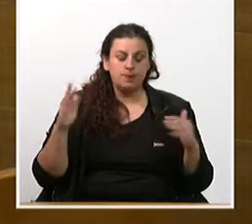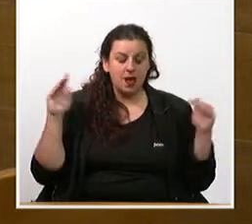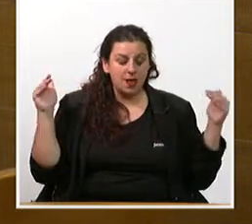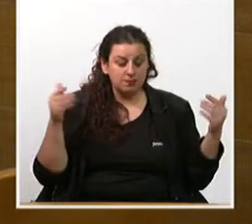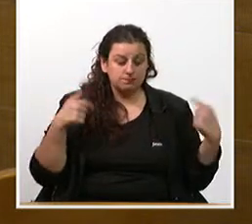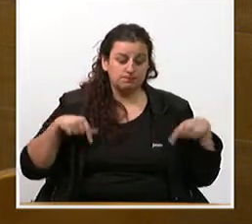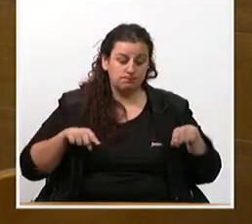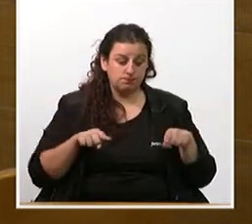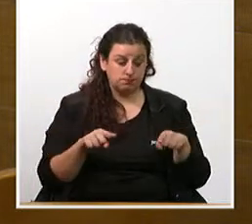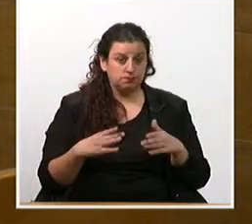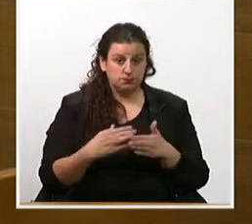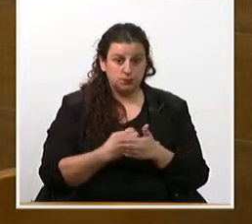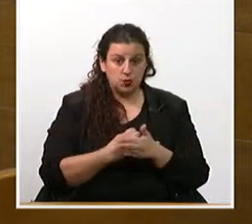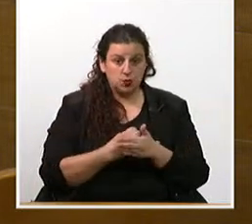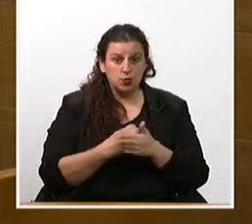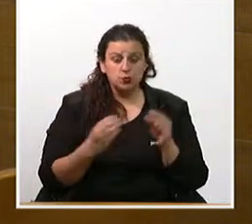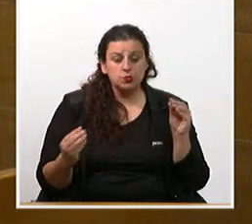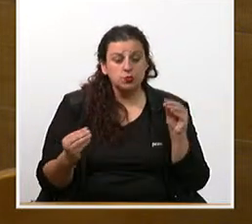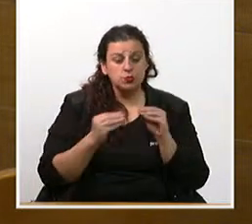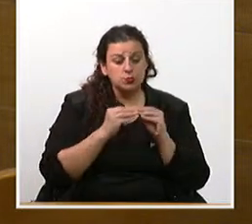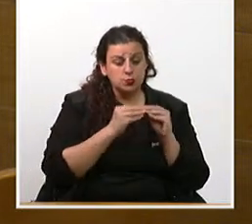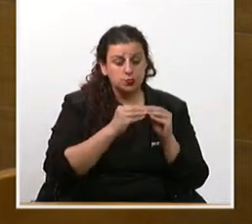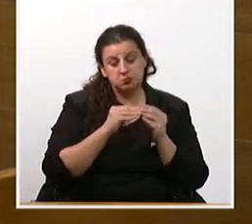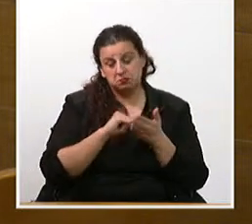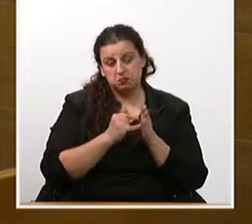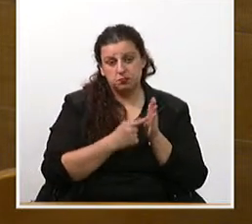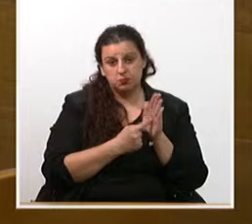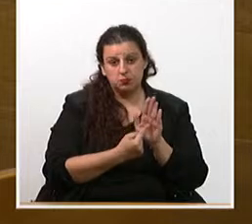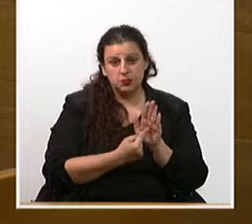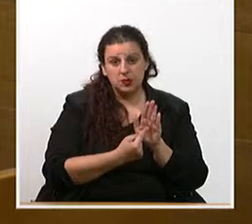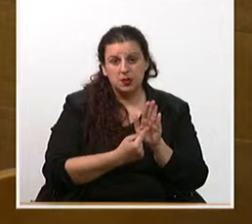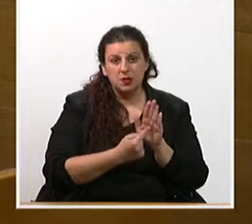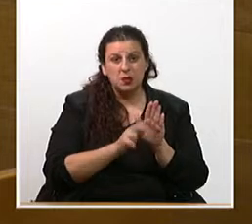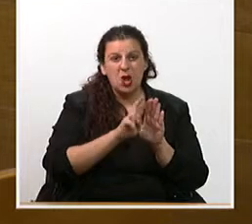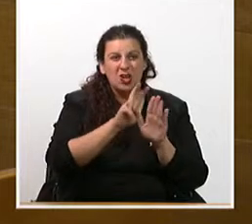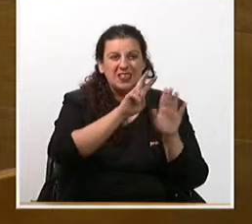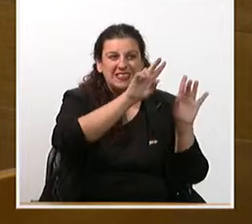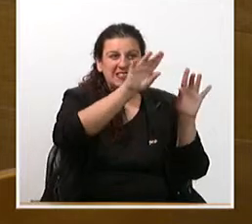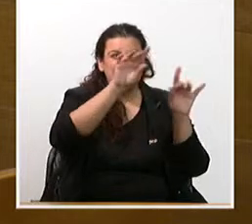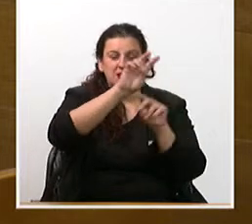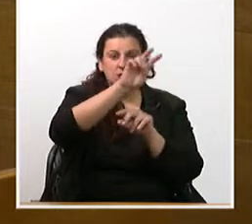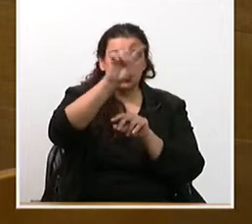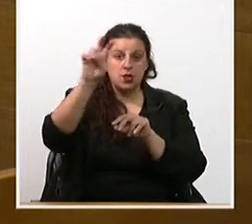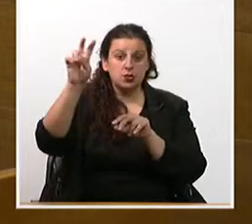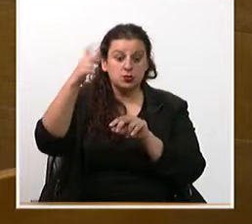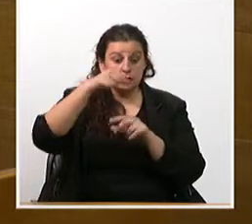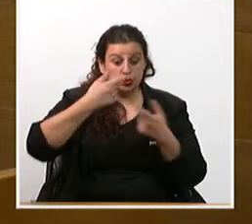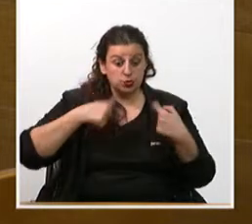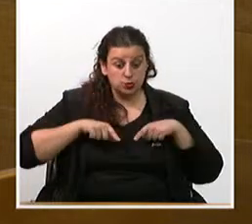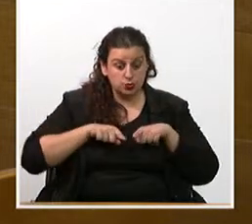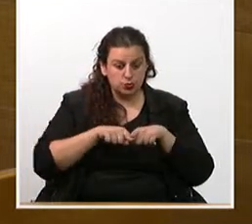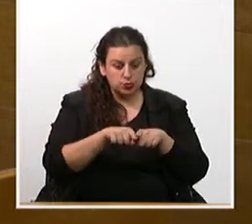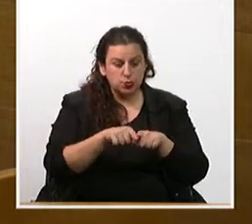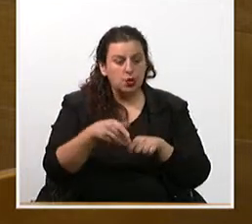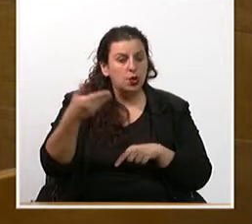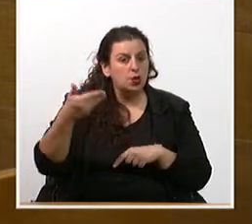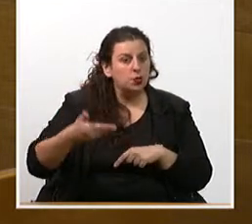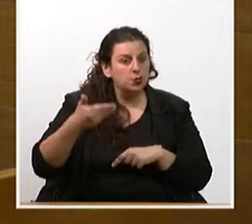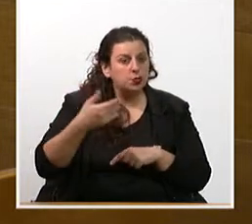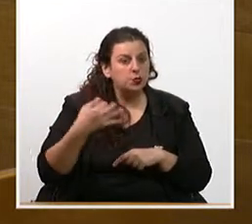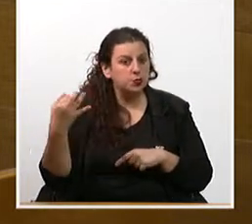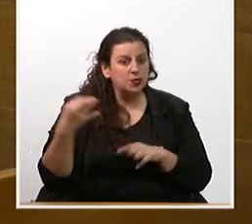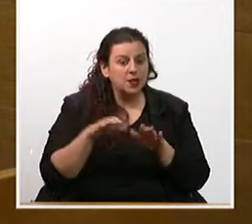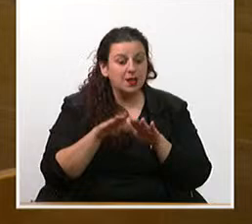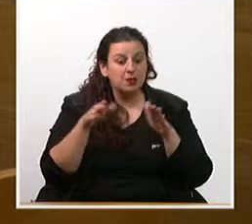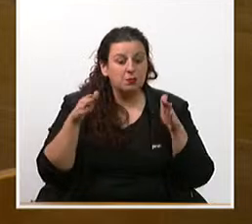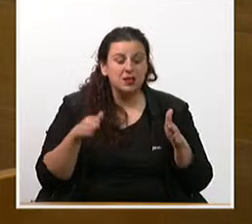la misma dirección y estemos de acuerdo en los planteamientos frente a otros territorios es muy importante la formación de la mesa